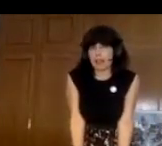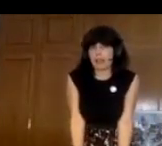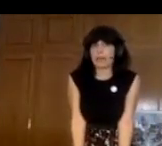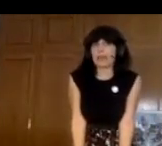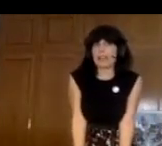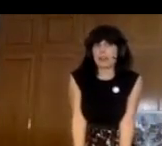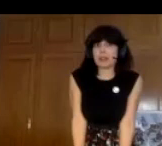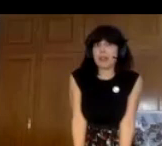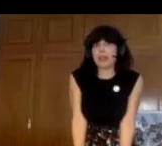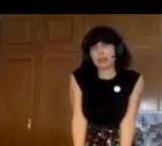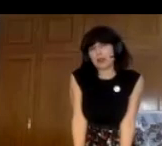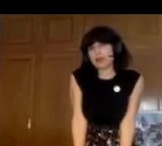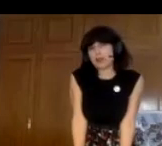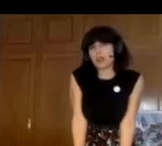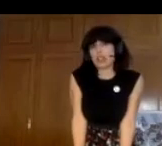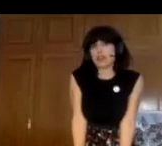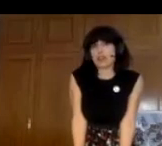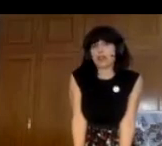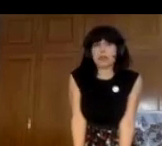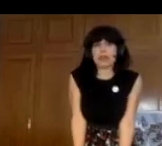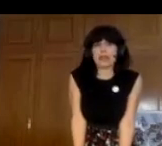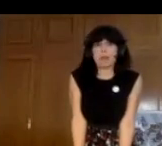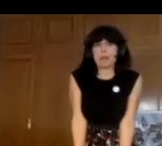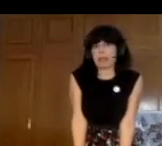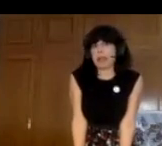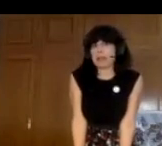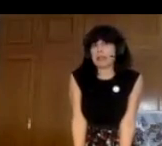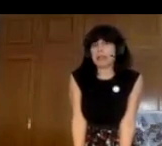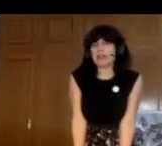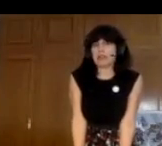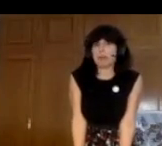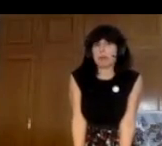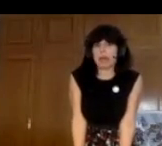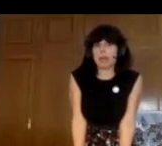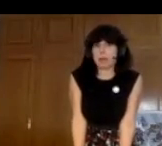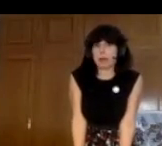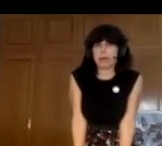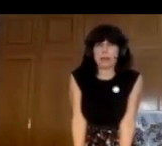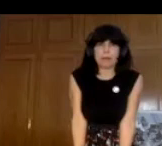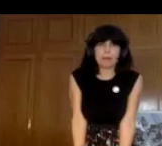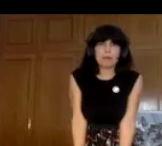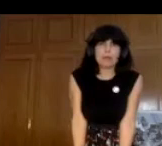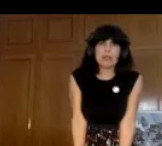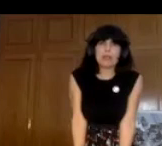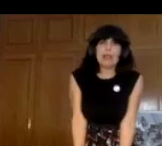O sea que imaginaros, nosotros lo hemos puesto en el 2002 porque realmente es ahí cuando se populariza.